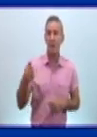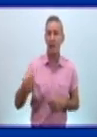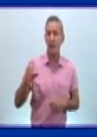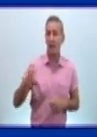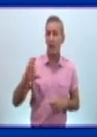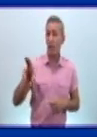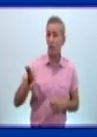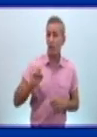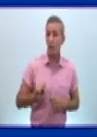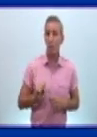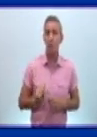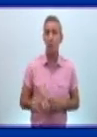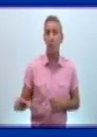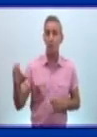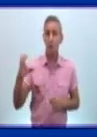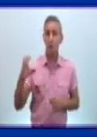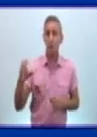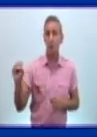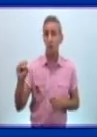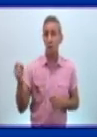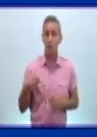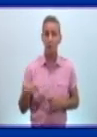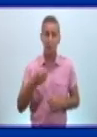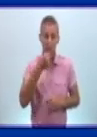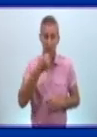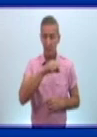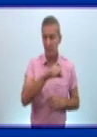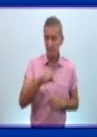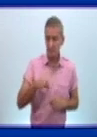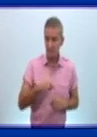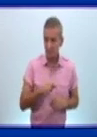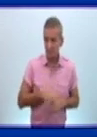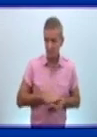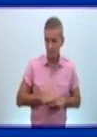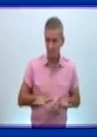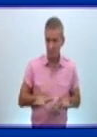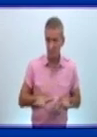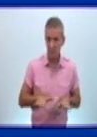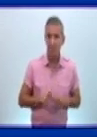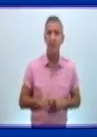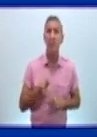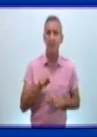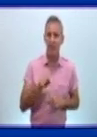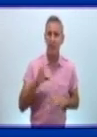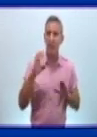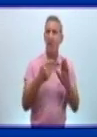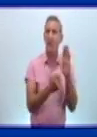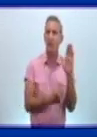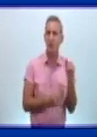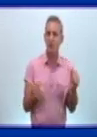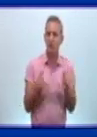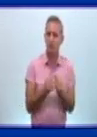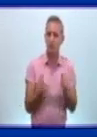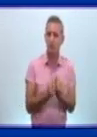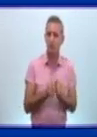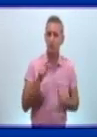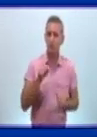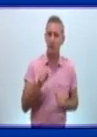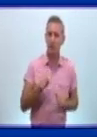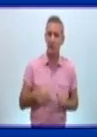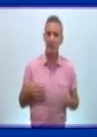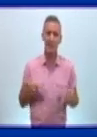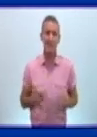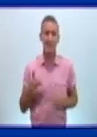sodio. Recuerden que el cloruro de sodio, que es la sal común o sal de mesa, es el componente sólido de esa disolución.